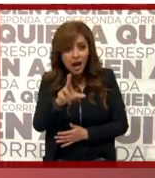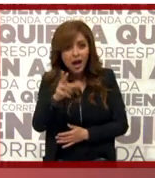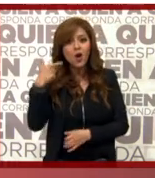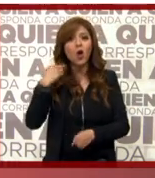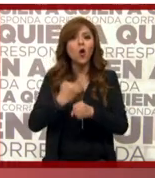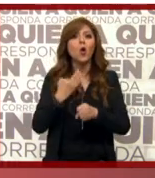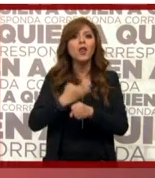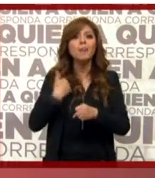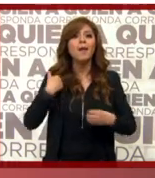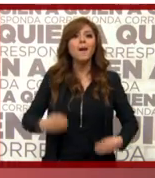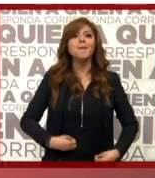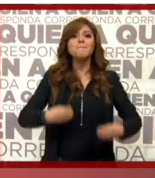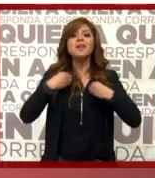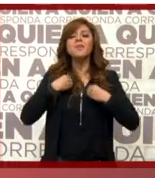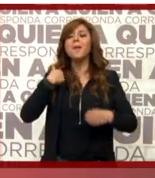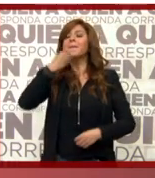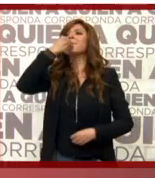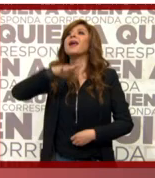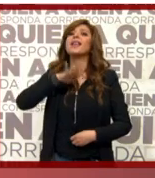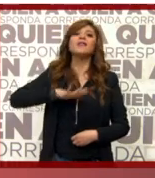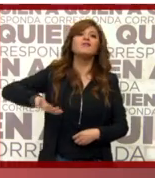estoy viviendo el sueño